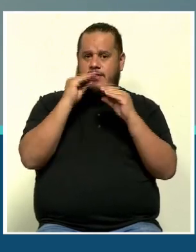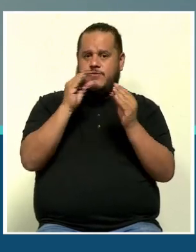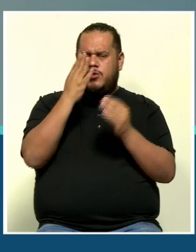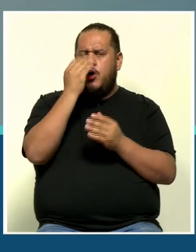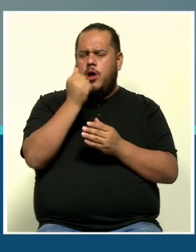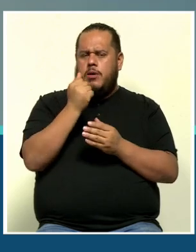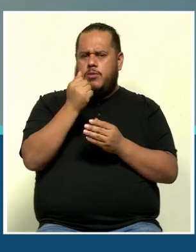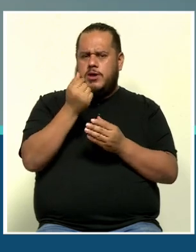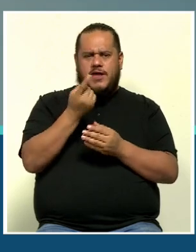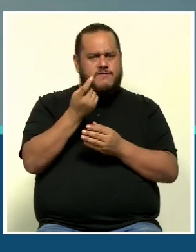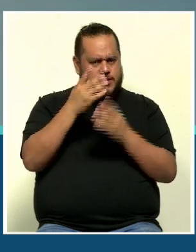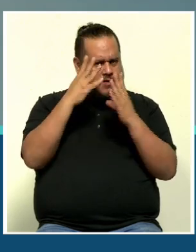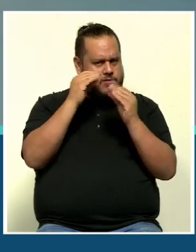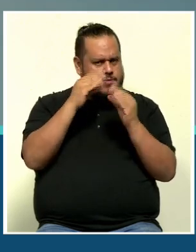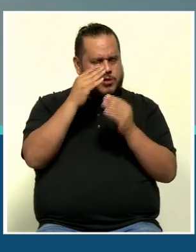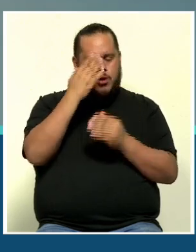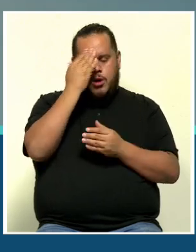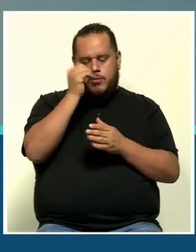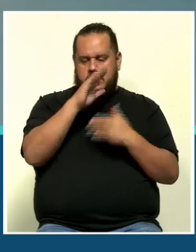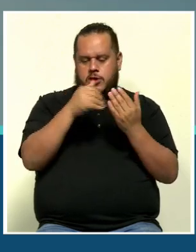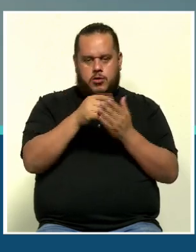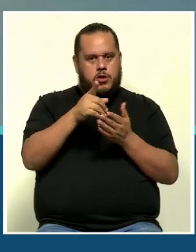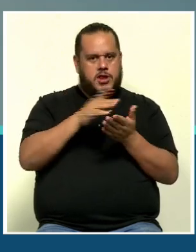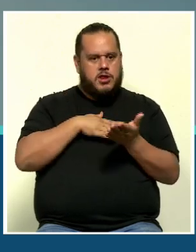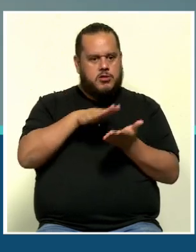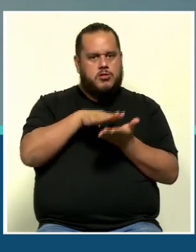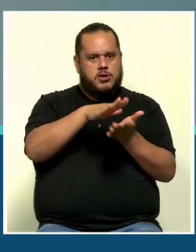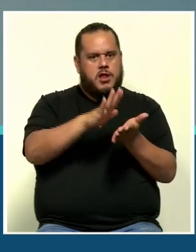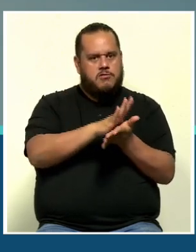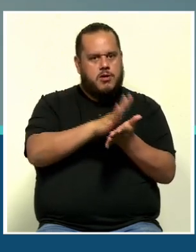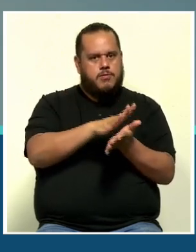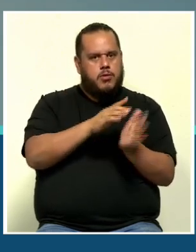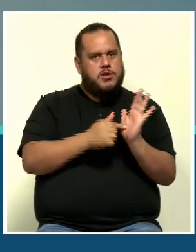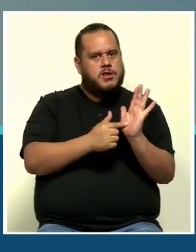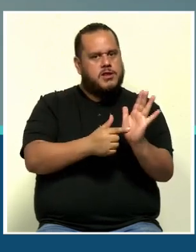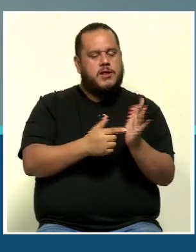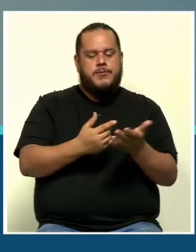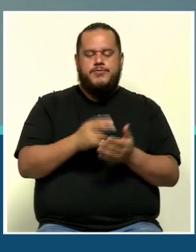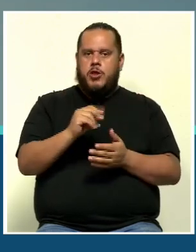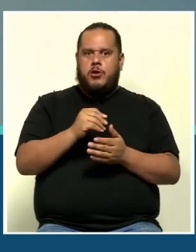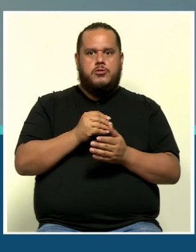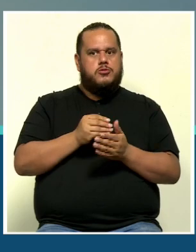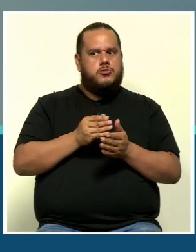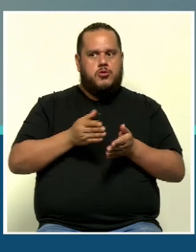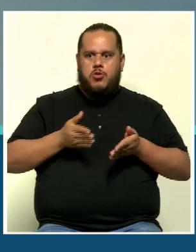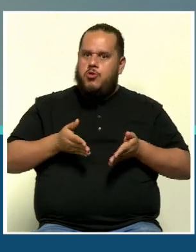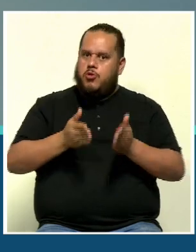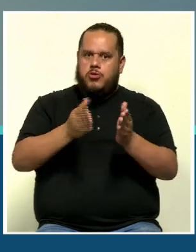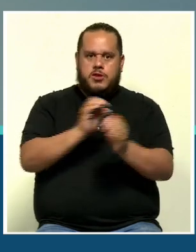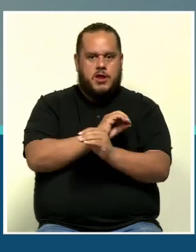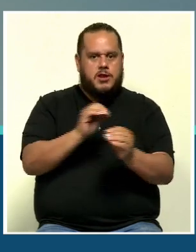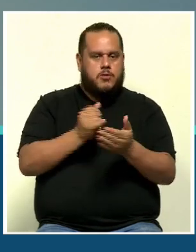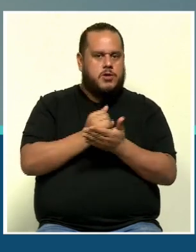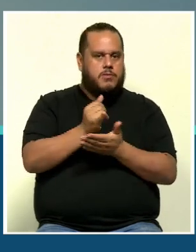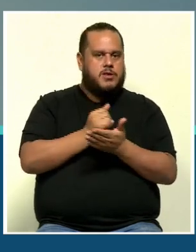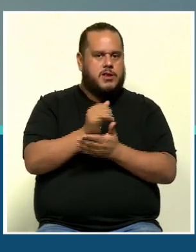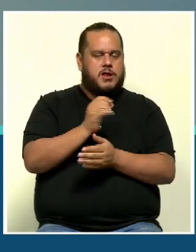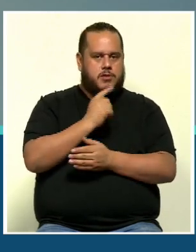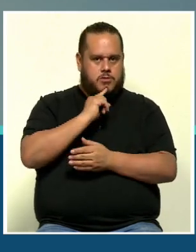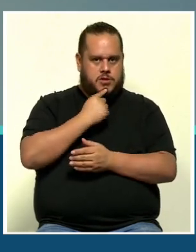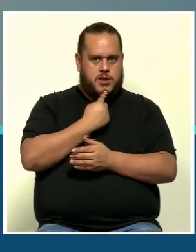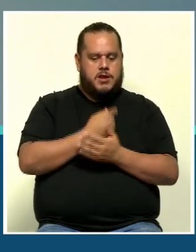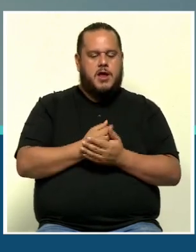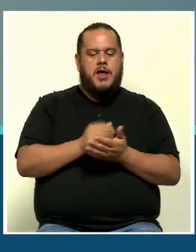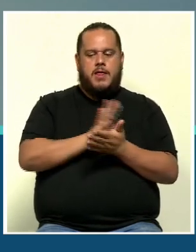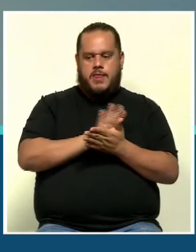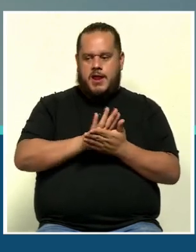qué desinformación? Porque todos esos reportes que se hacen no conducen a ninguna investigación seria de